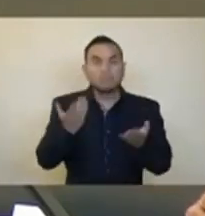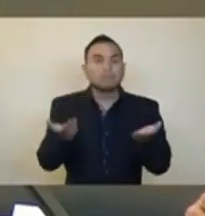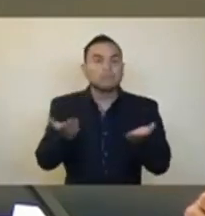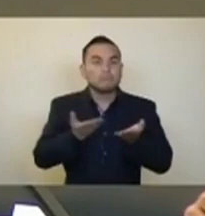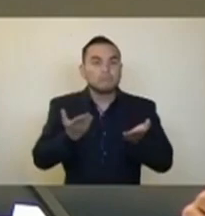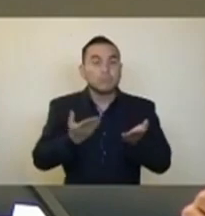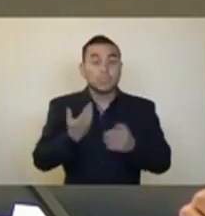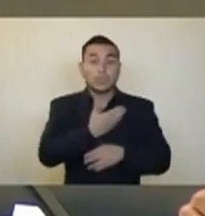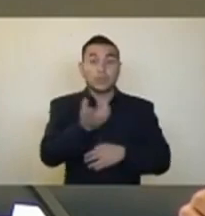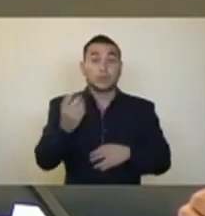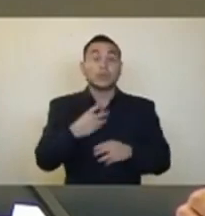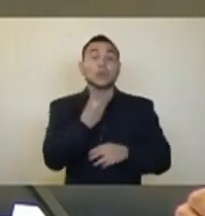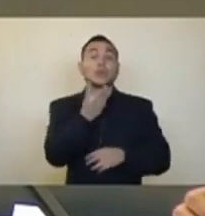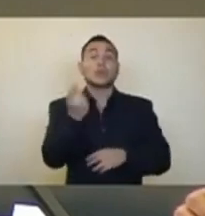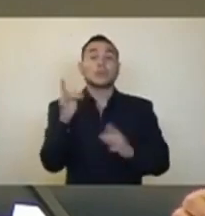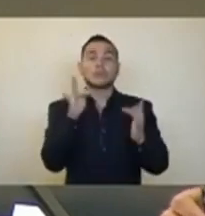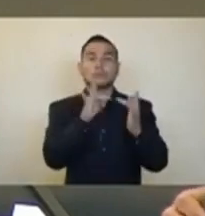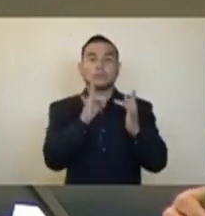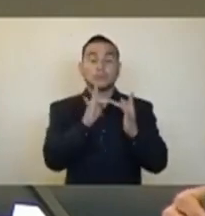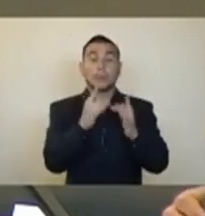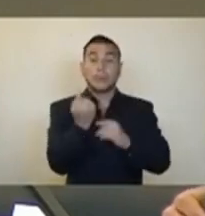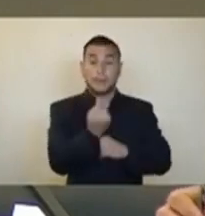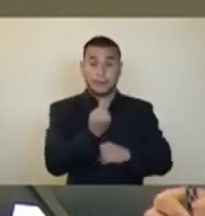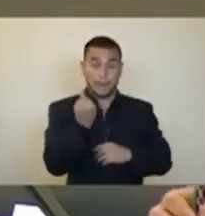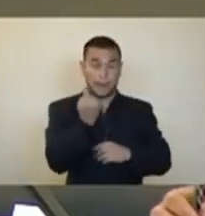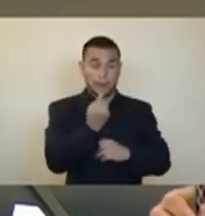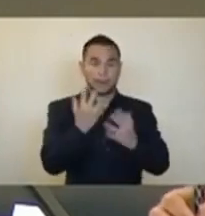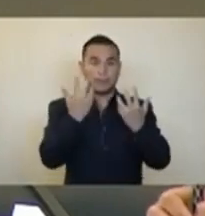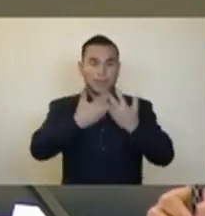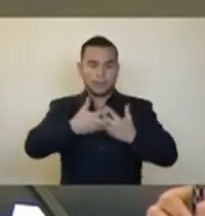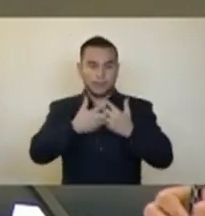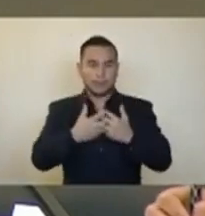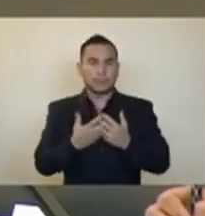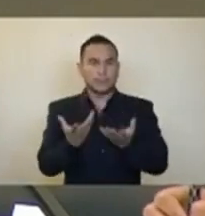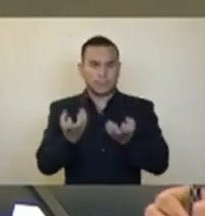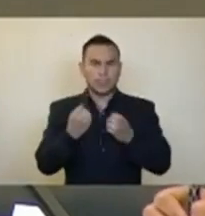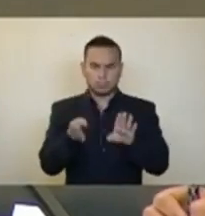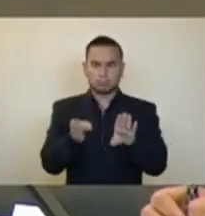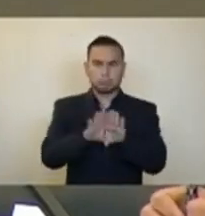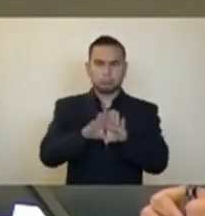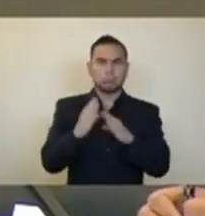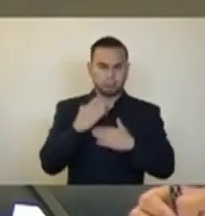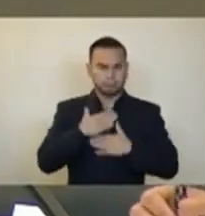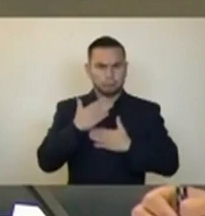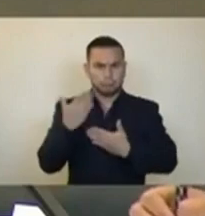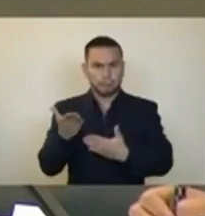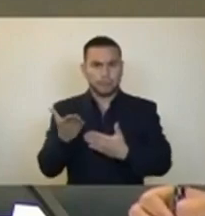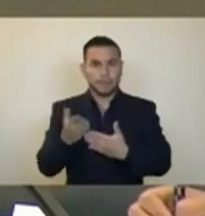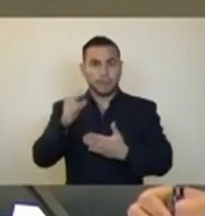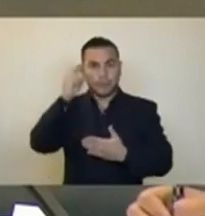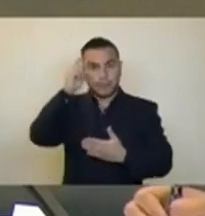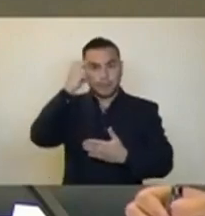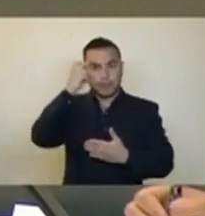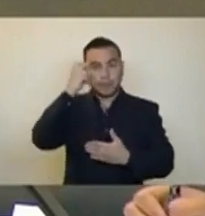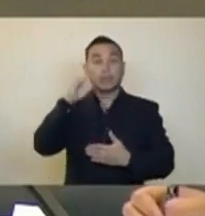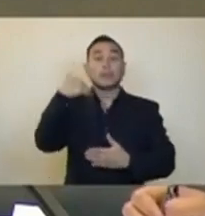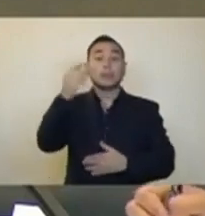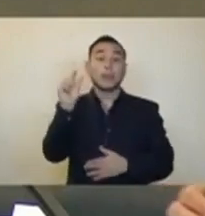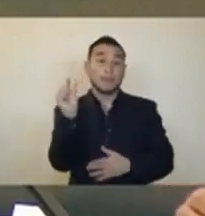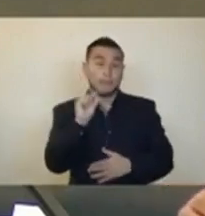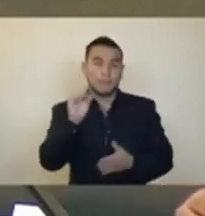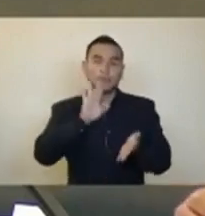el contacto para que todas estas empresas que voluntariamente han este sacrificio van a estar precalificadas para un crédito de capital de